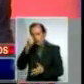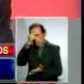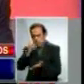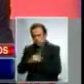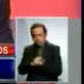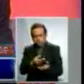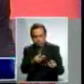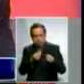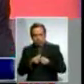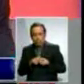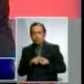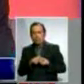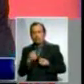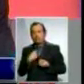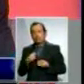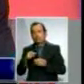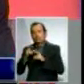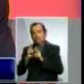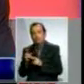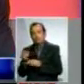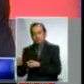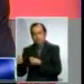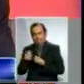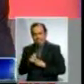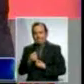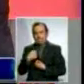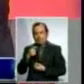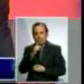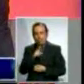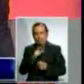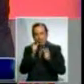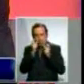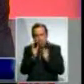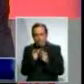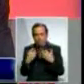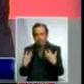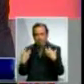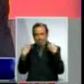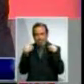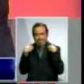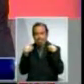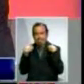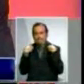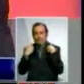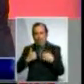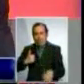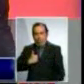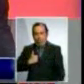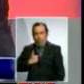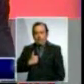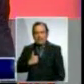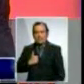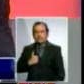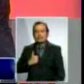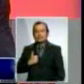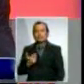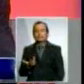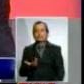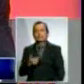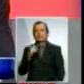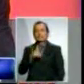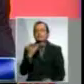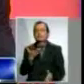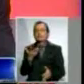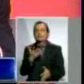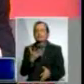acá nosotros obviamente que preferimos que las suministran desde la curia ese rol porque allí hay una definición tengo